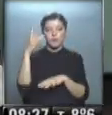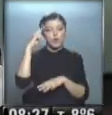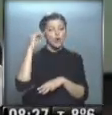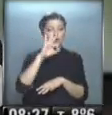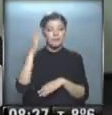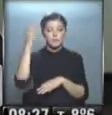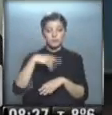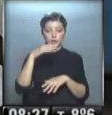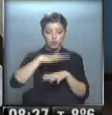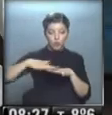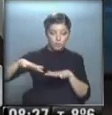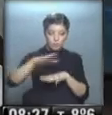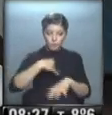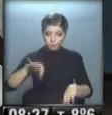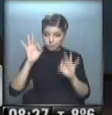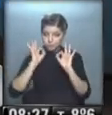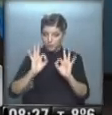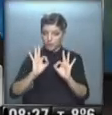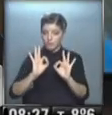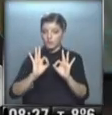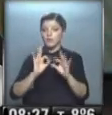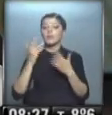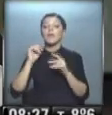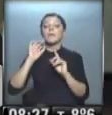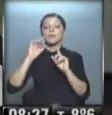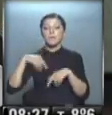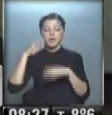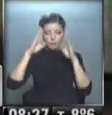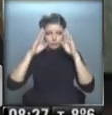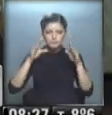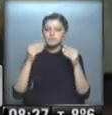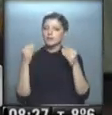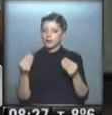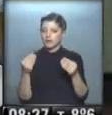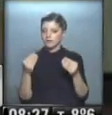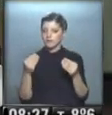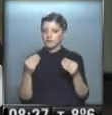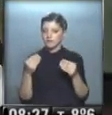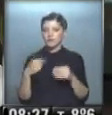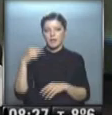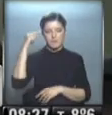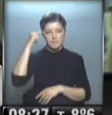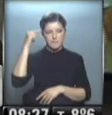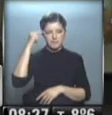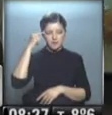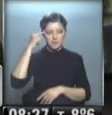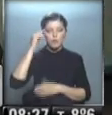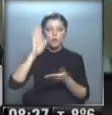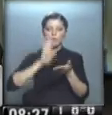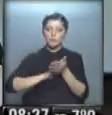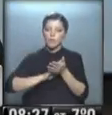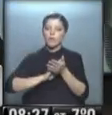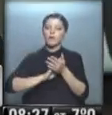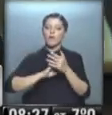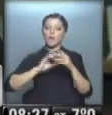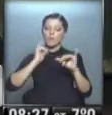población, y donde la idea es que empecemos a focalizarnos en la generación de contenidos